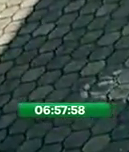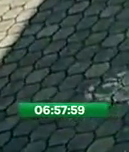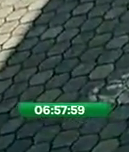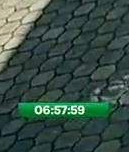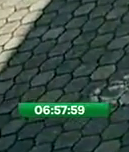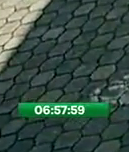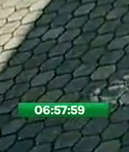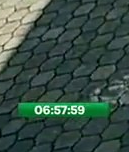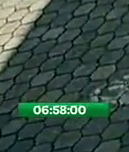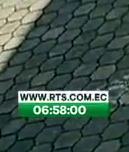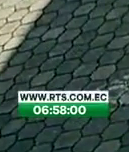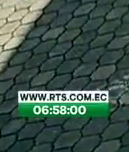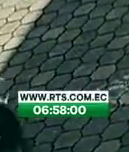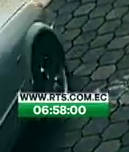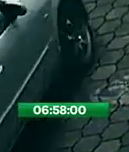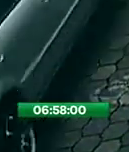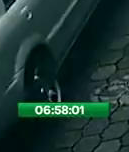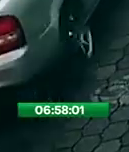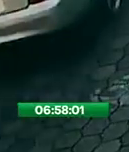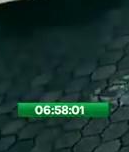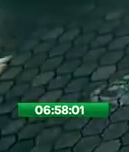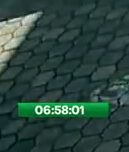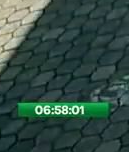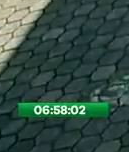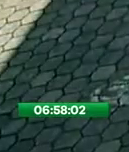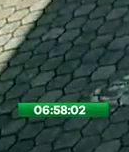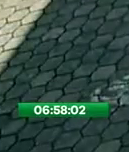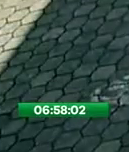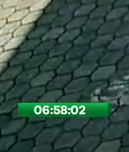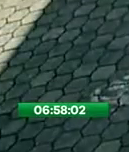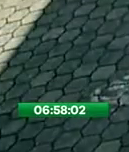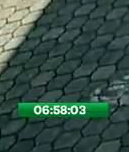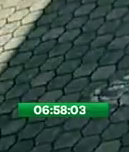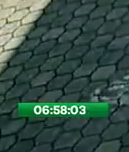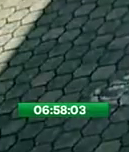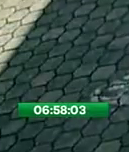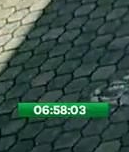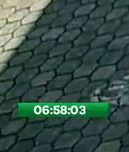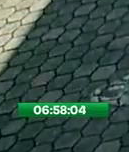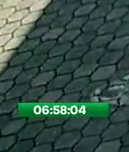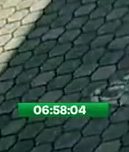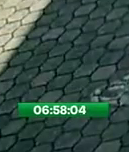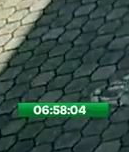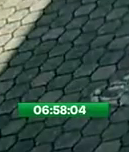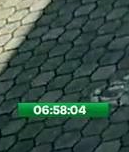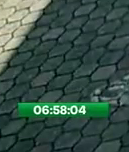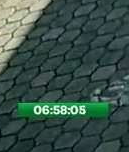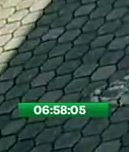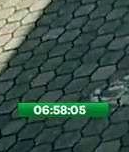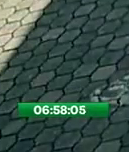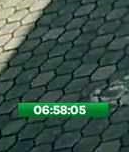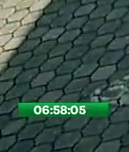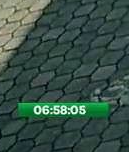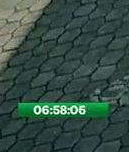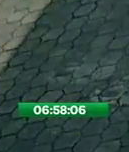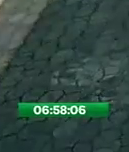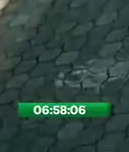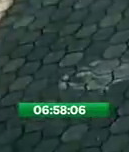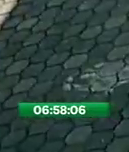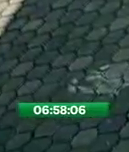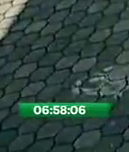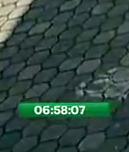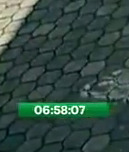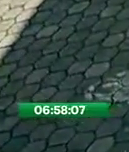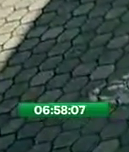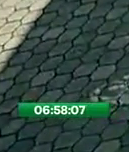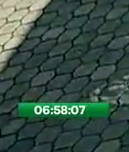¿Cuántos segundos? 3 segundos. Solo con la verbolandia, la chica le dio el teléfono. ¿Y qué vas a hacer? Pasa. Imagínate que te saque un arma. No tuvo necesidad